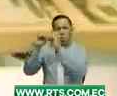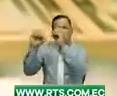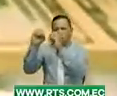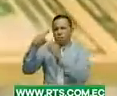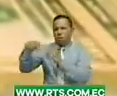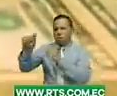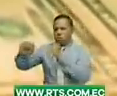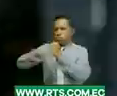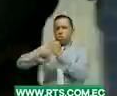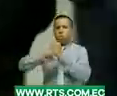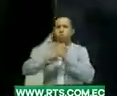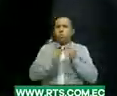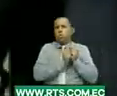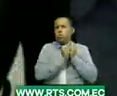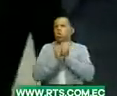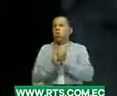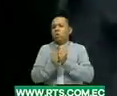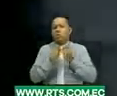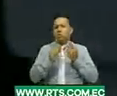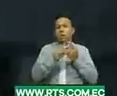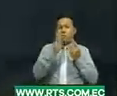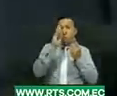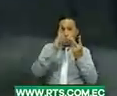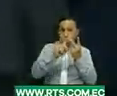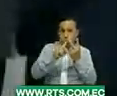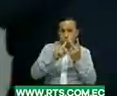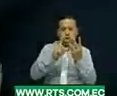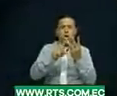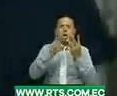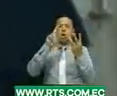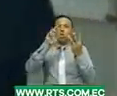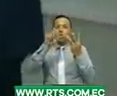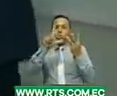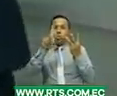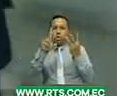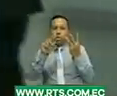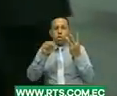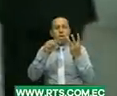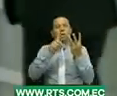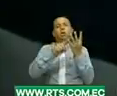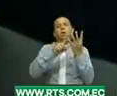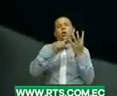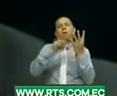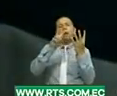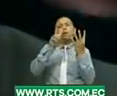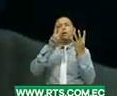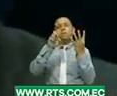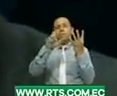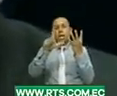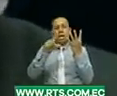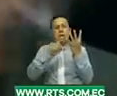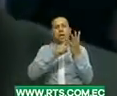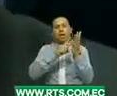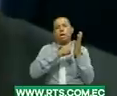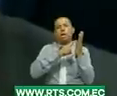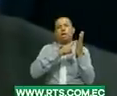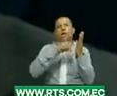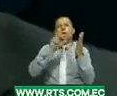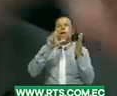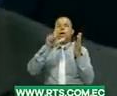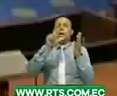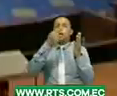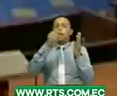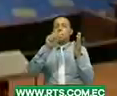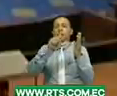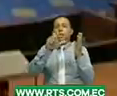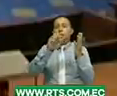Lo acompañarán la primera dama, además de Juan Sebastián Roldán, Caridad Vela, el canciller Luis Gallegos, el ministro